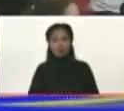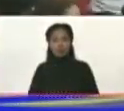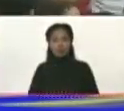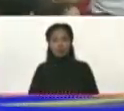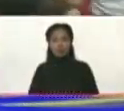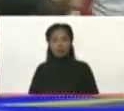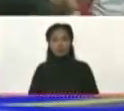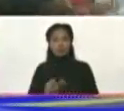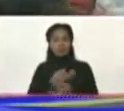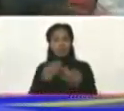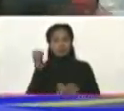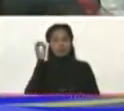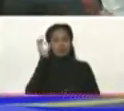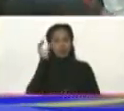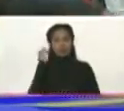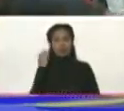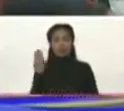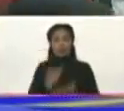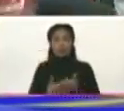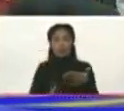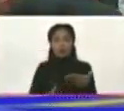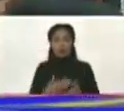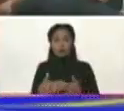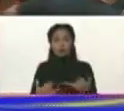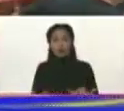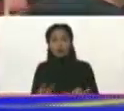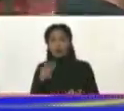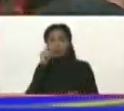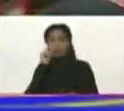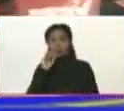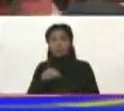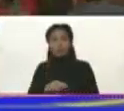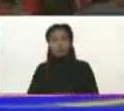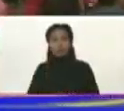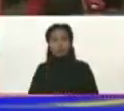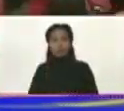Excelente idea que ustedes proponen y que nos trae Roraima.